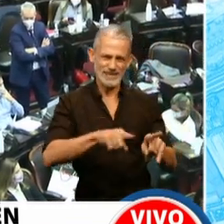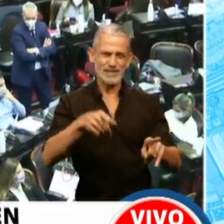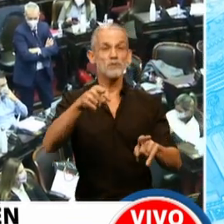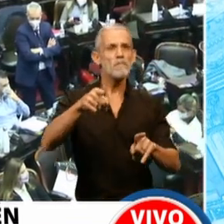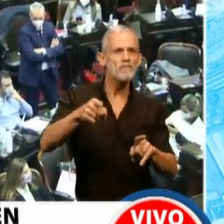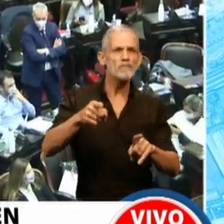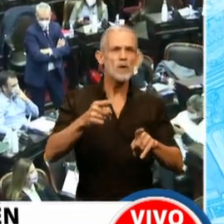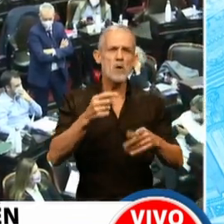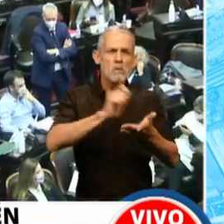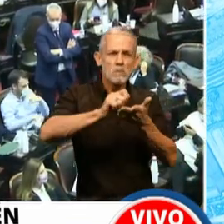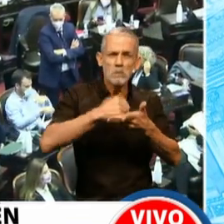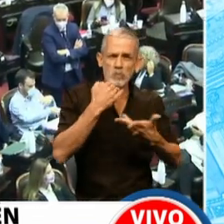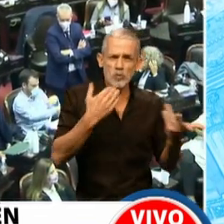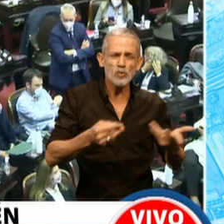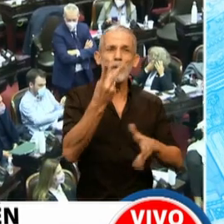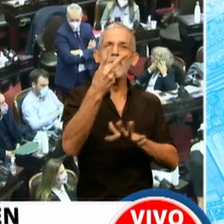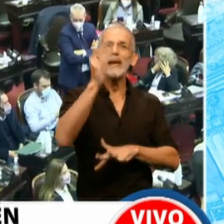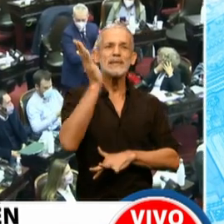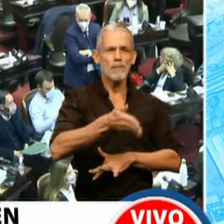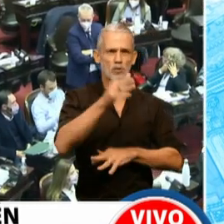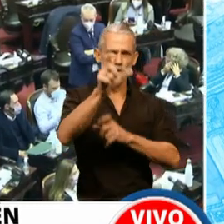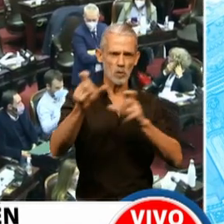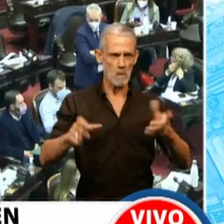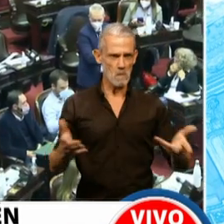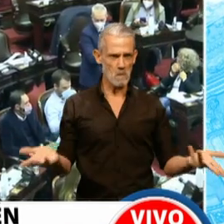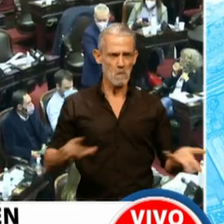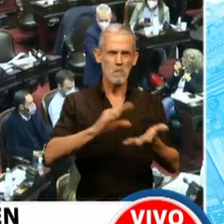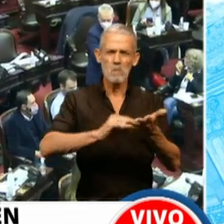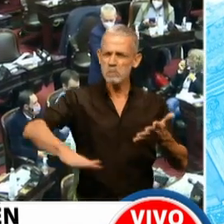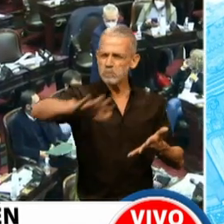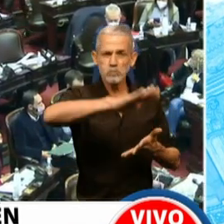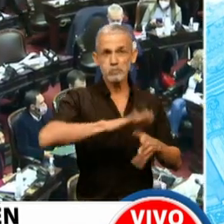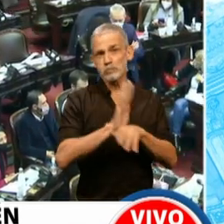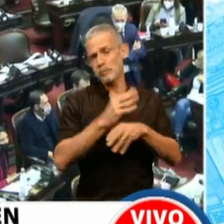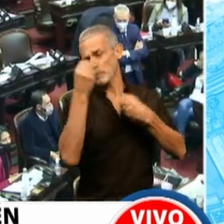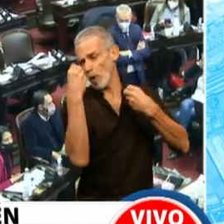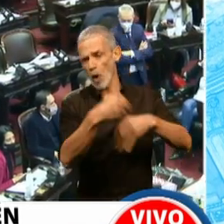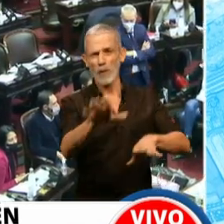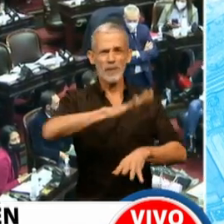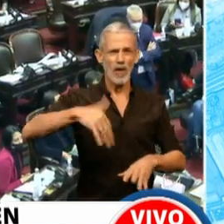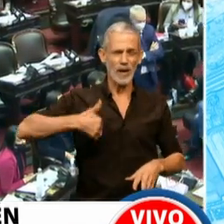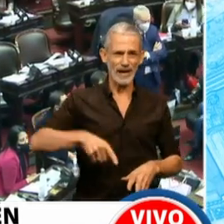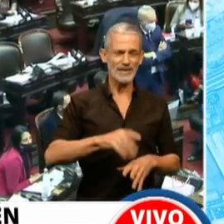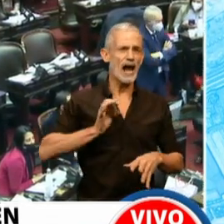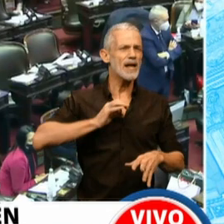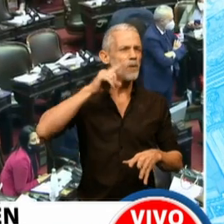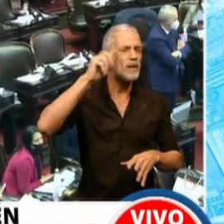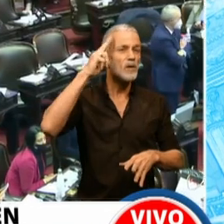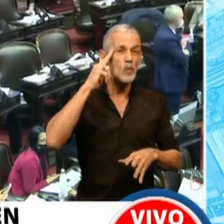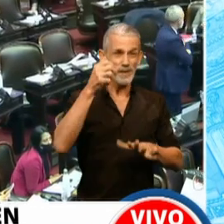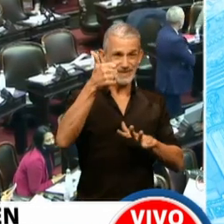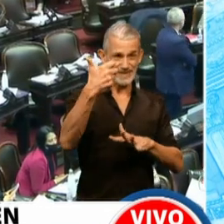alcanzado el 20 por ciento de la población éramos el territorio olvidado en el año